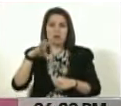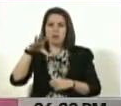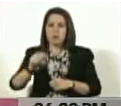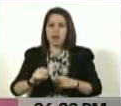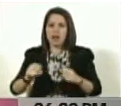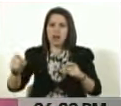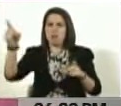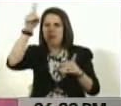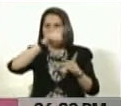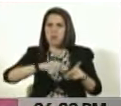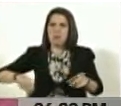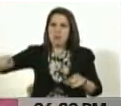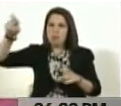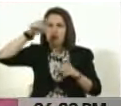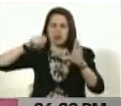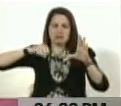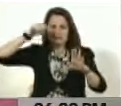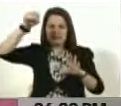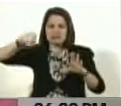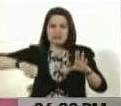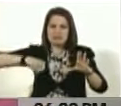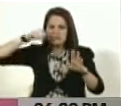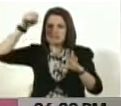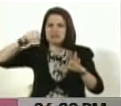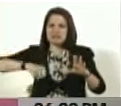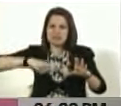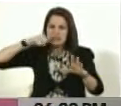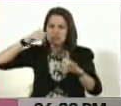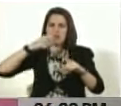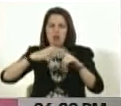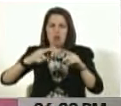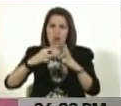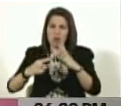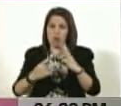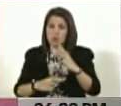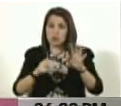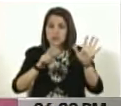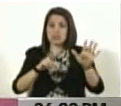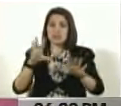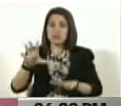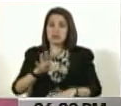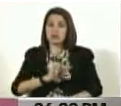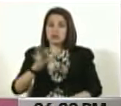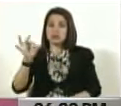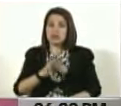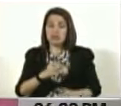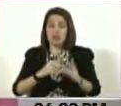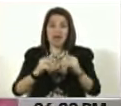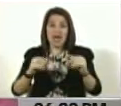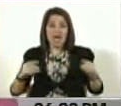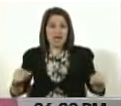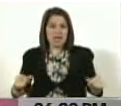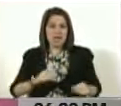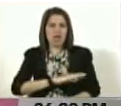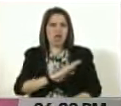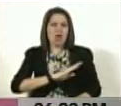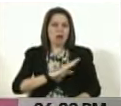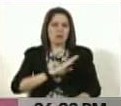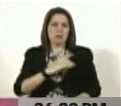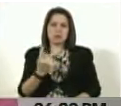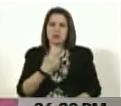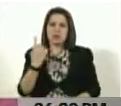los movimientos sociales para quitar ese monopolio a las transnacionales. El 75% de la harina está en manos de apenas